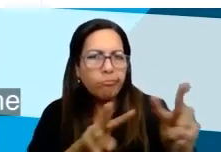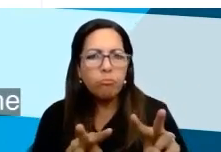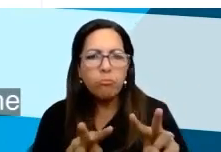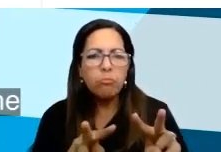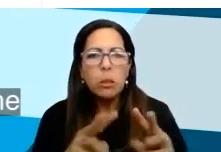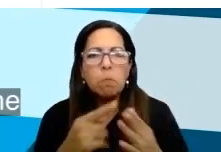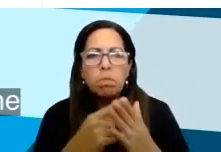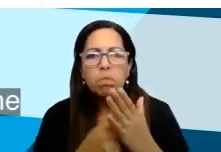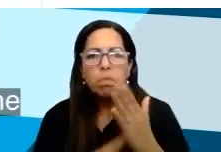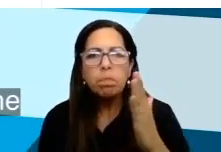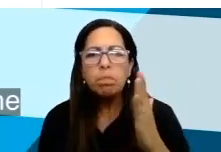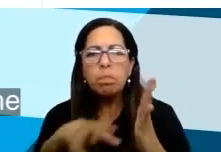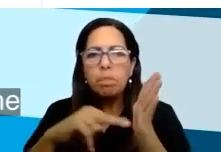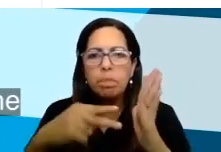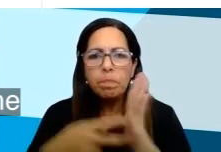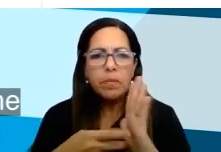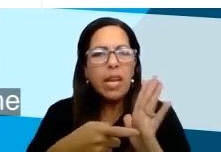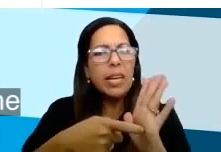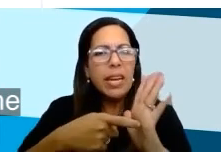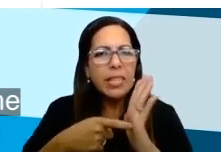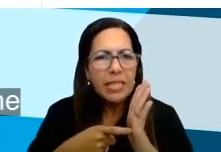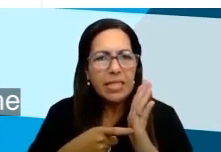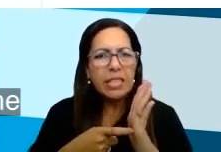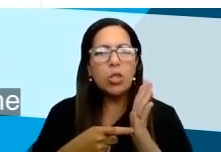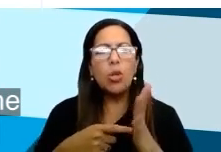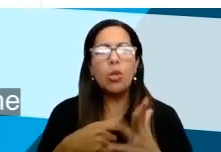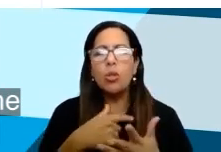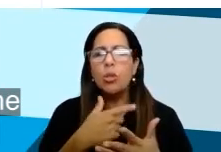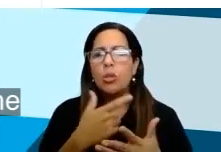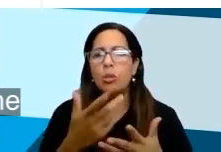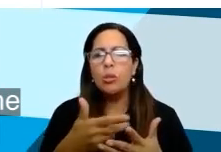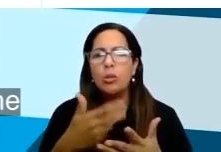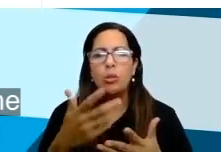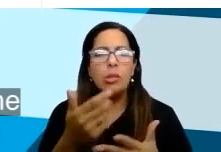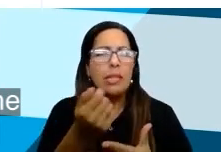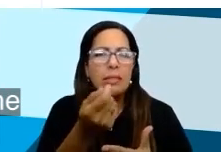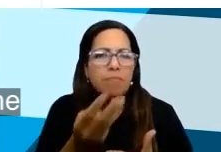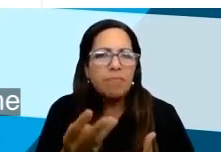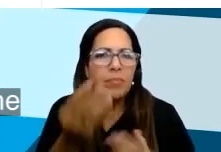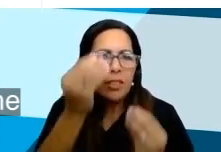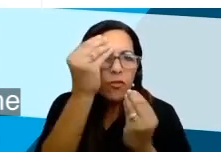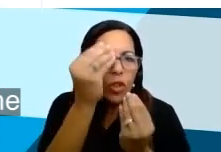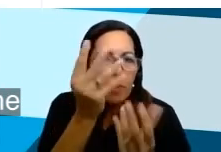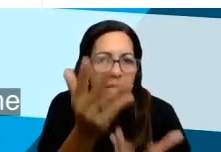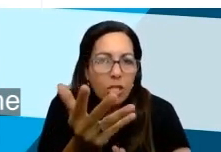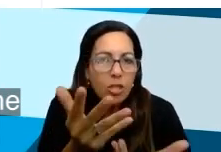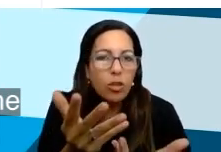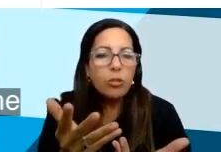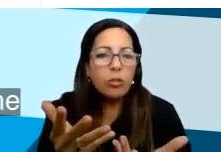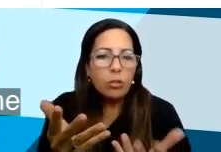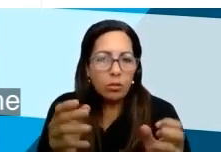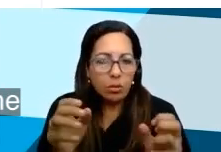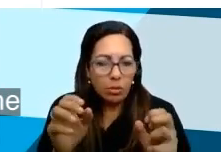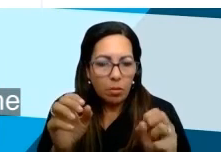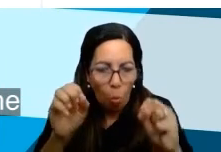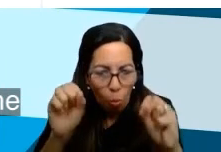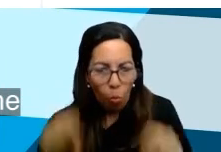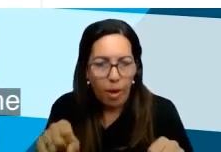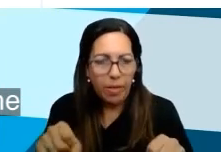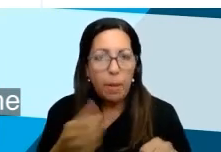son los requisitos y algún tipo de información que los va a ubicar mejor sobre